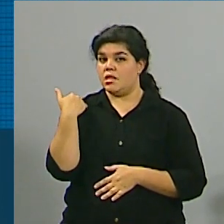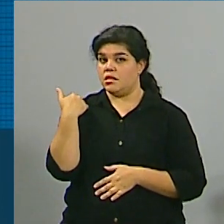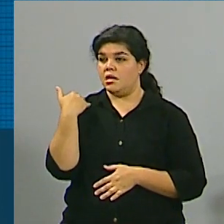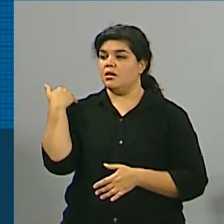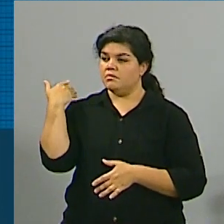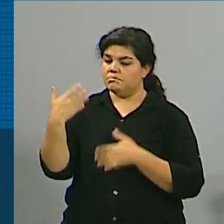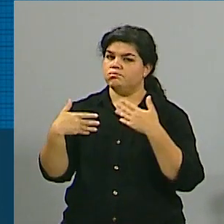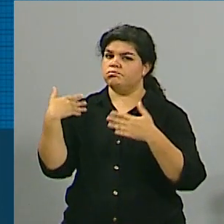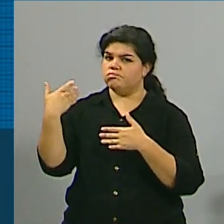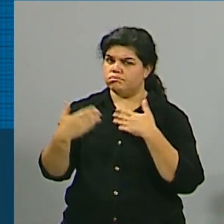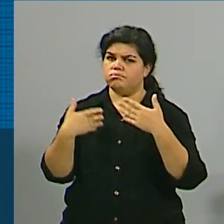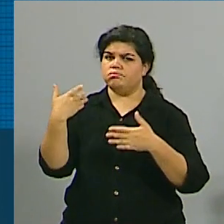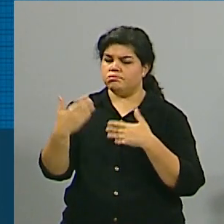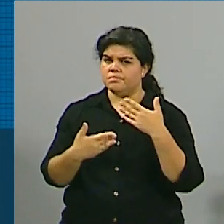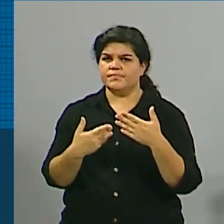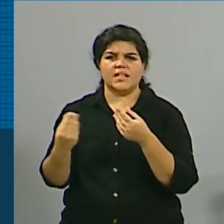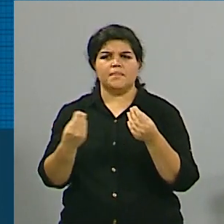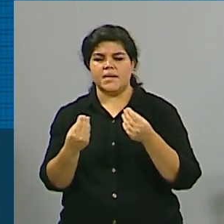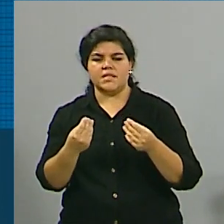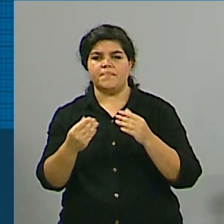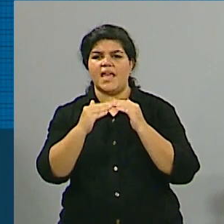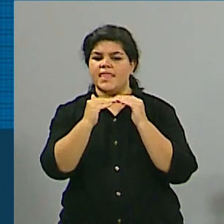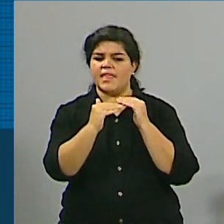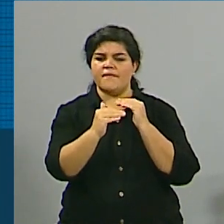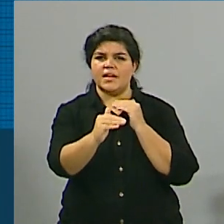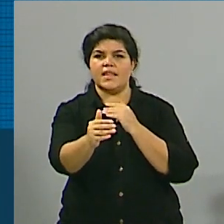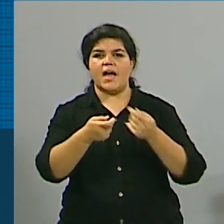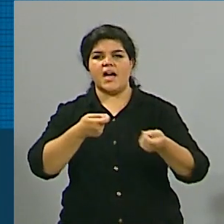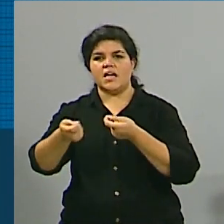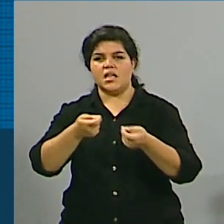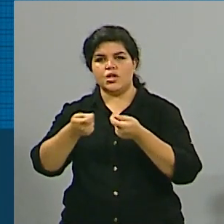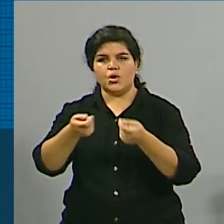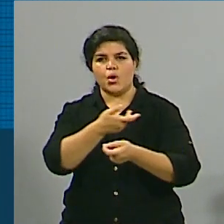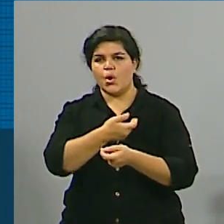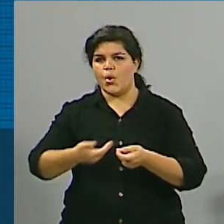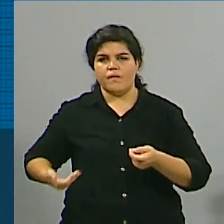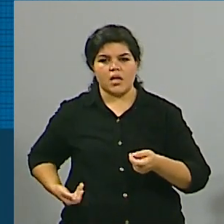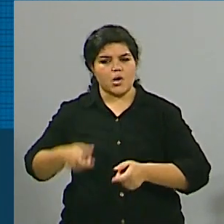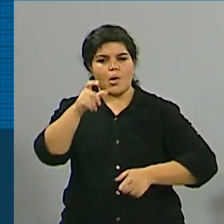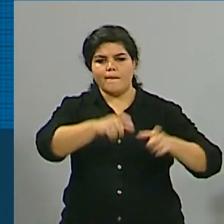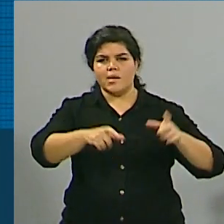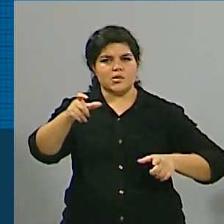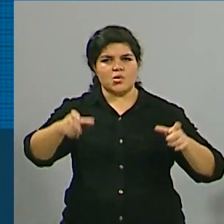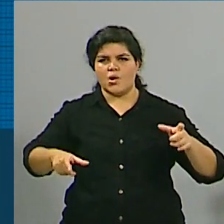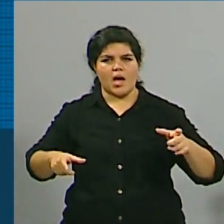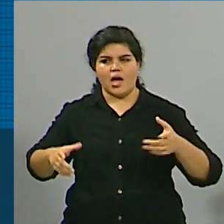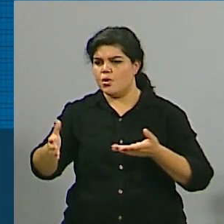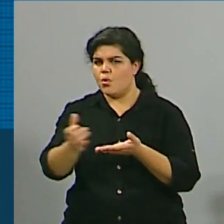la estabilidad y la gestión del gobierno venía en una desaprobación constante, ya que